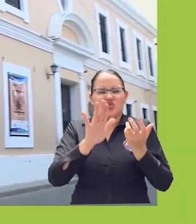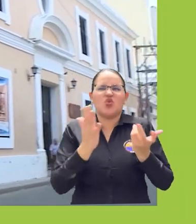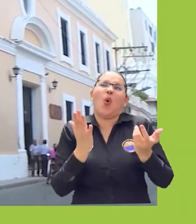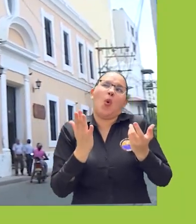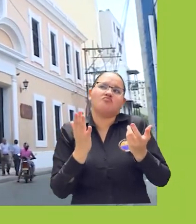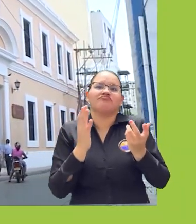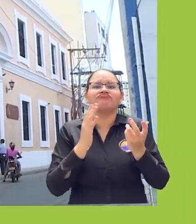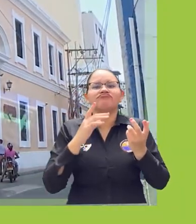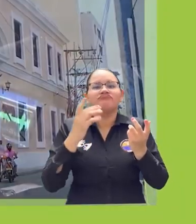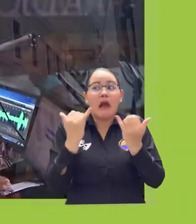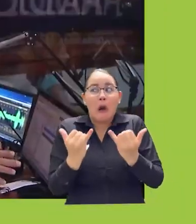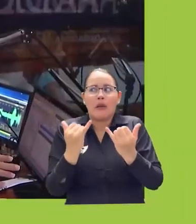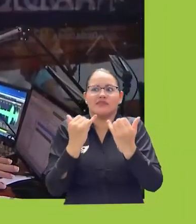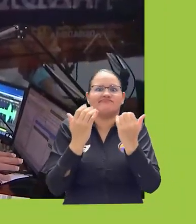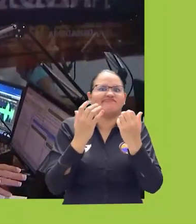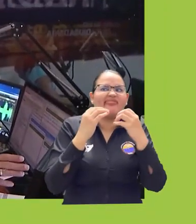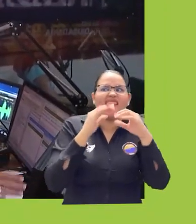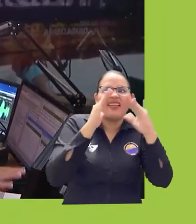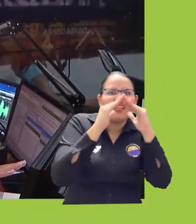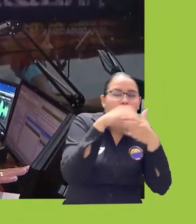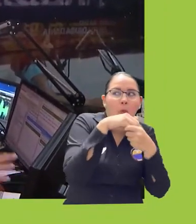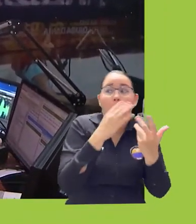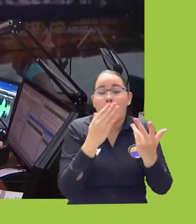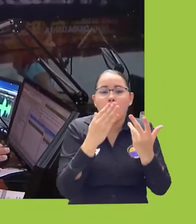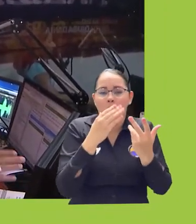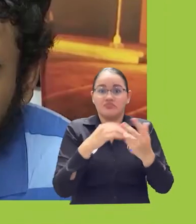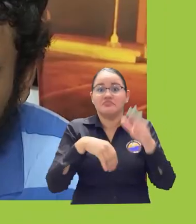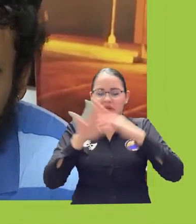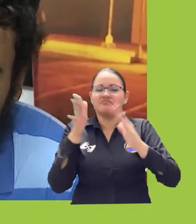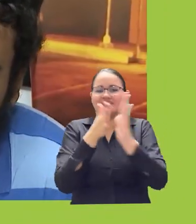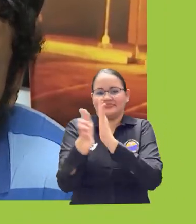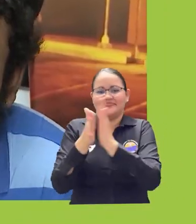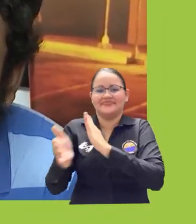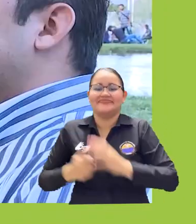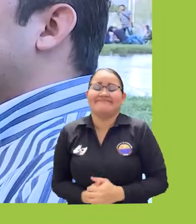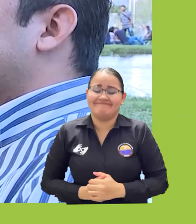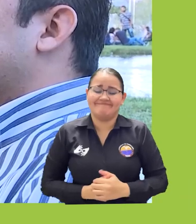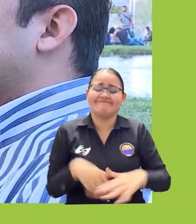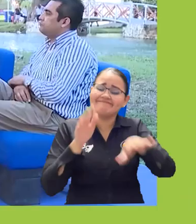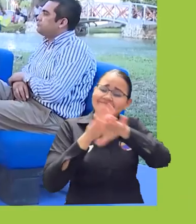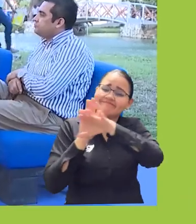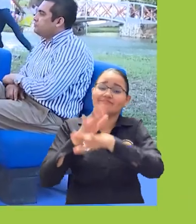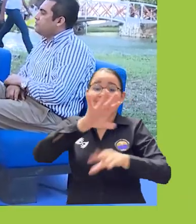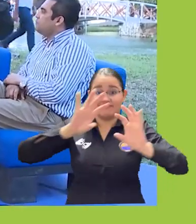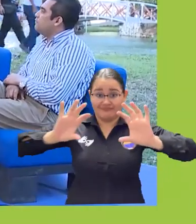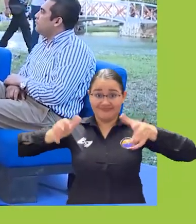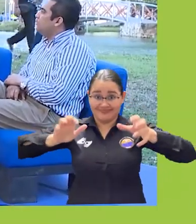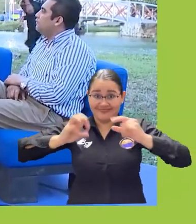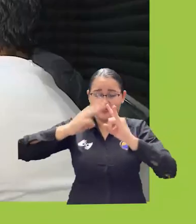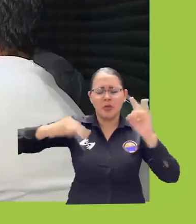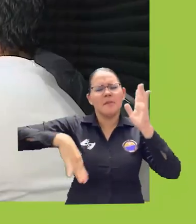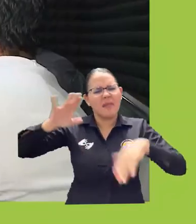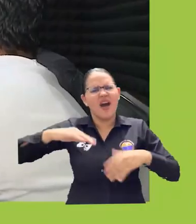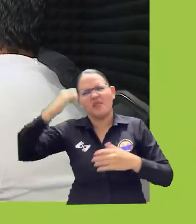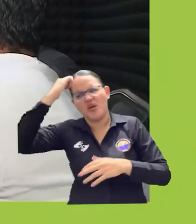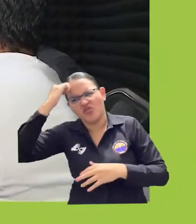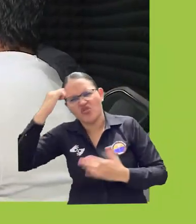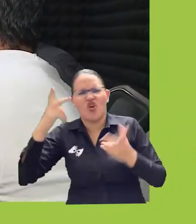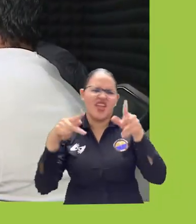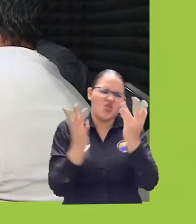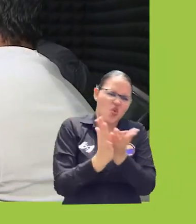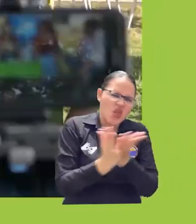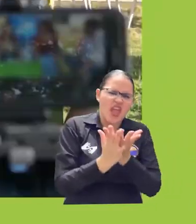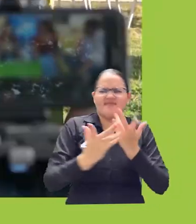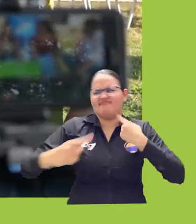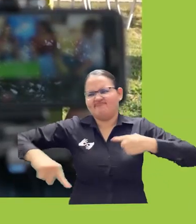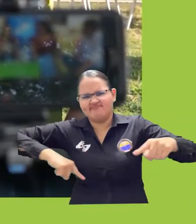UDI Magdalena Radio es un baluarte de la institución que abre sus micrófonos a estudiantes, docentes, egresados y administrativos para